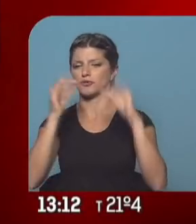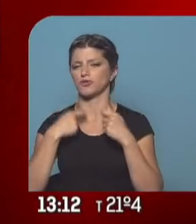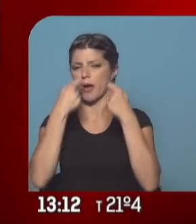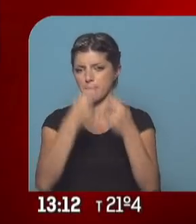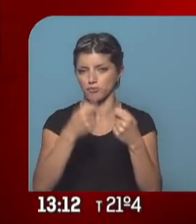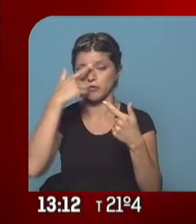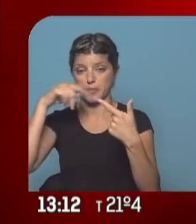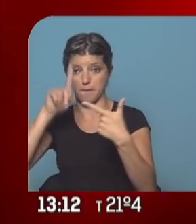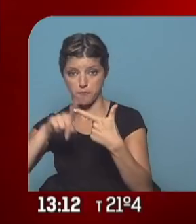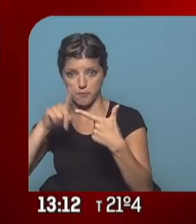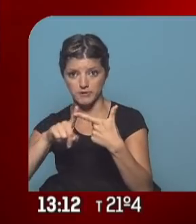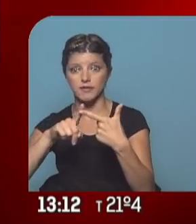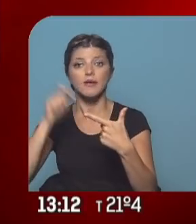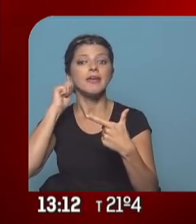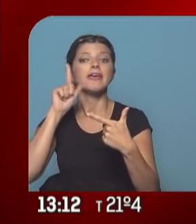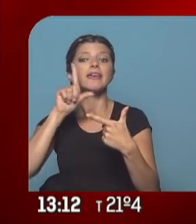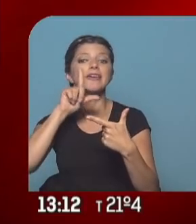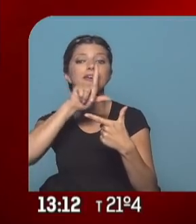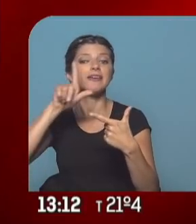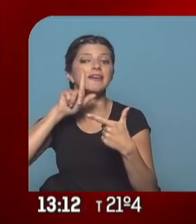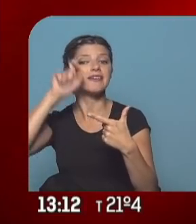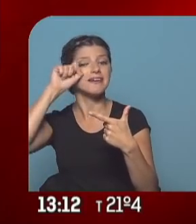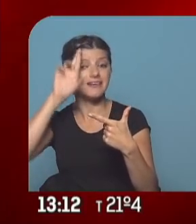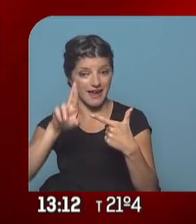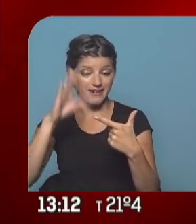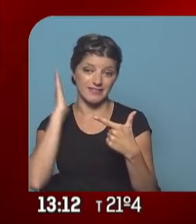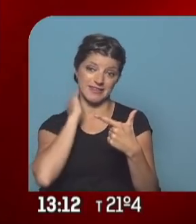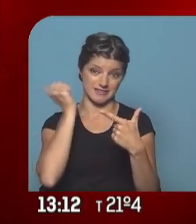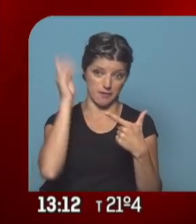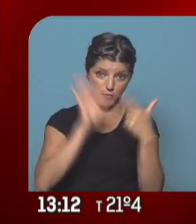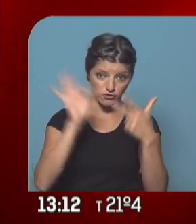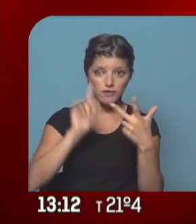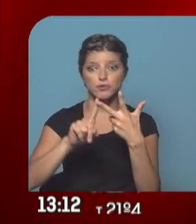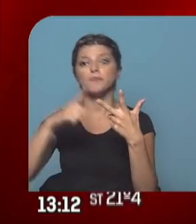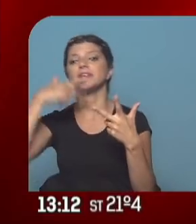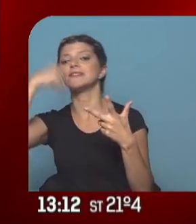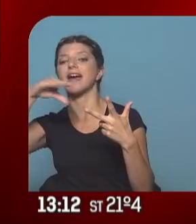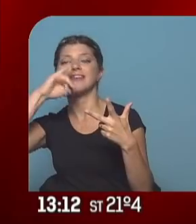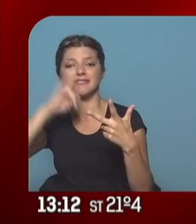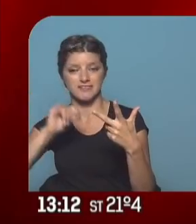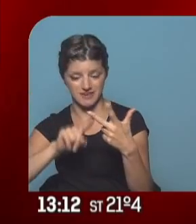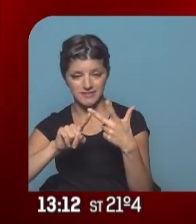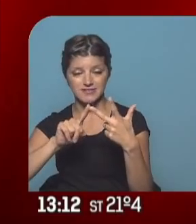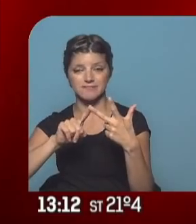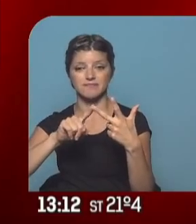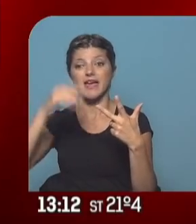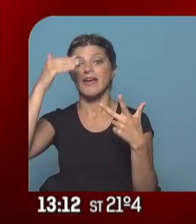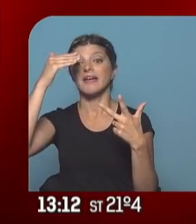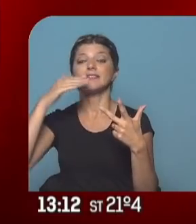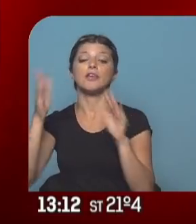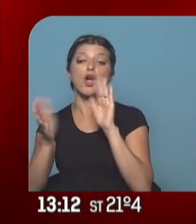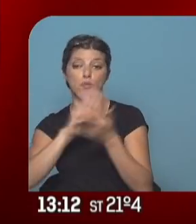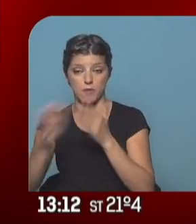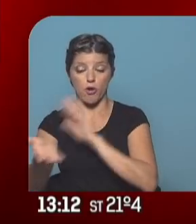seguido por el oficialista Alejandro Guillier, con el 16%, y Beatriz Sánchez, de la nueva coalición de izquierda Frente